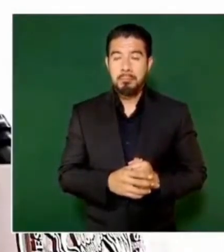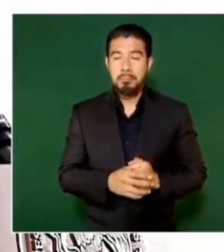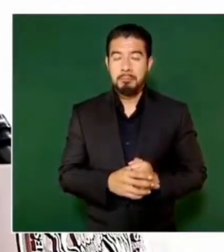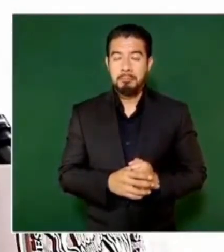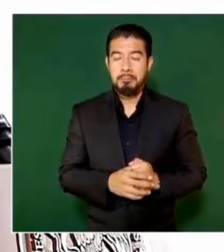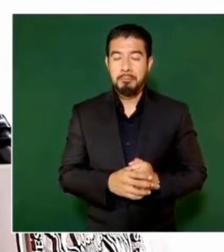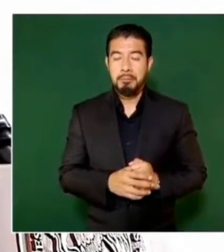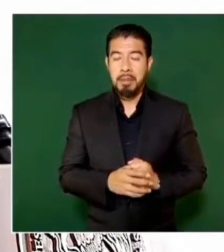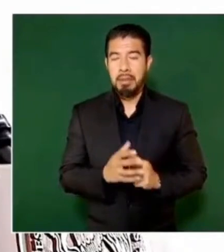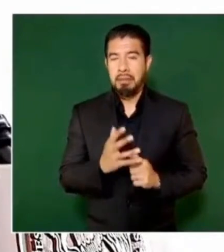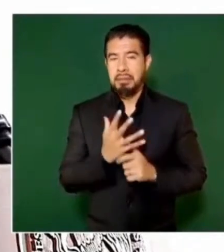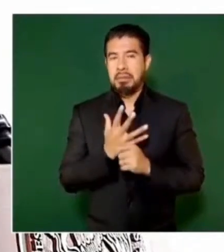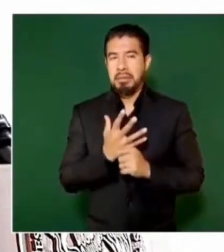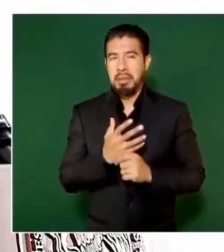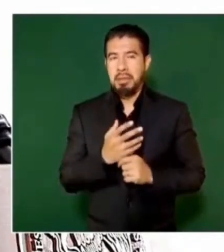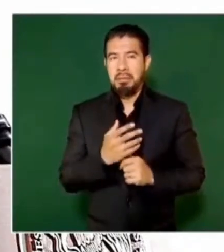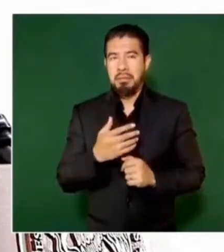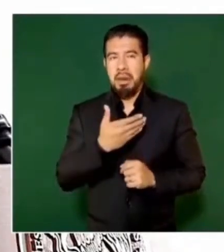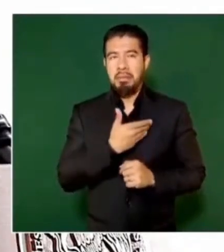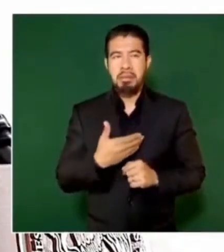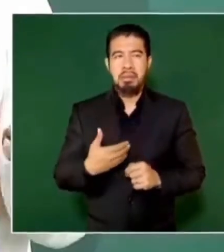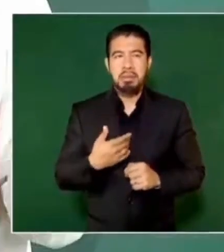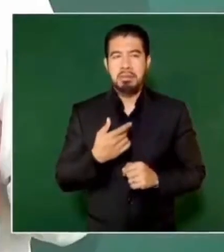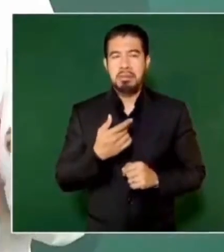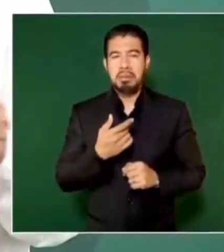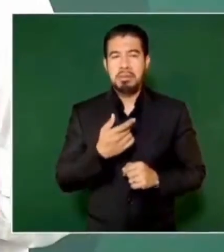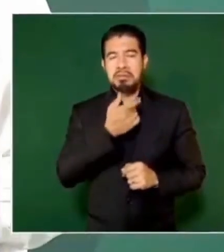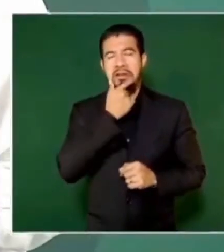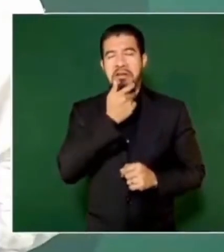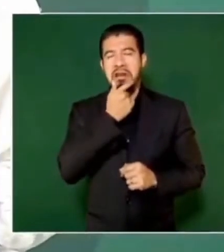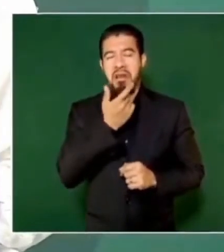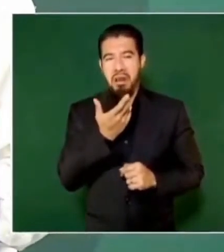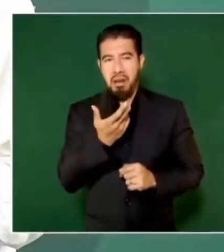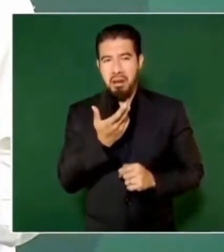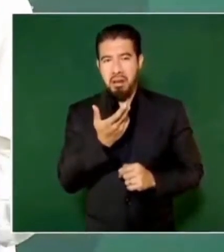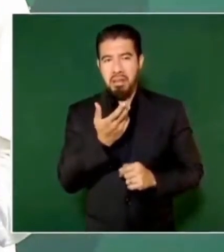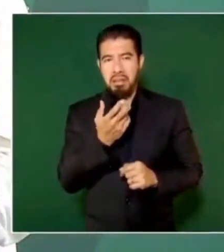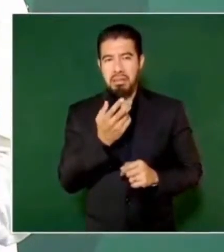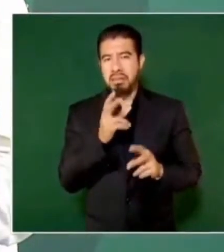se ríe. Pues, ¿qué quieren? Que